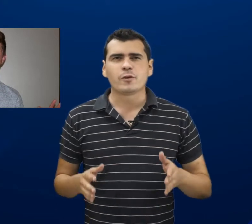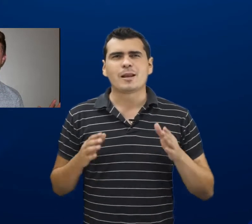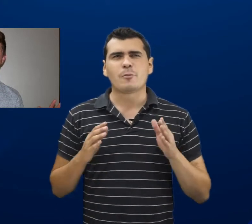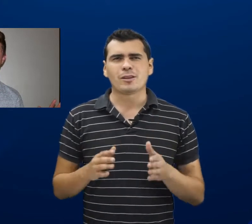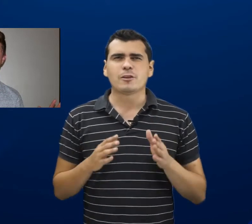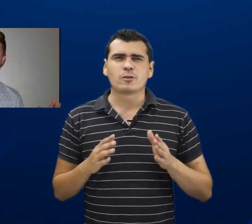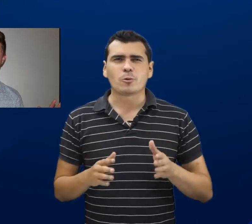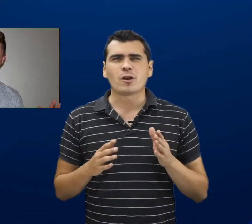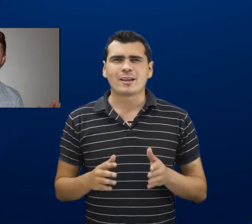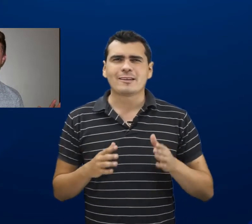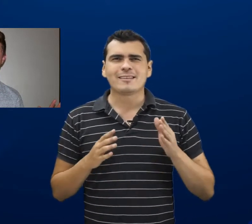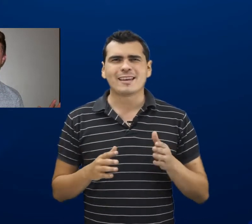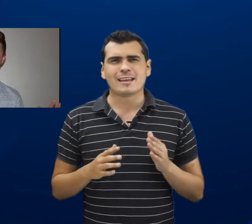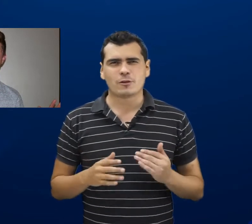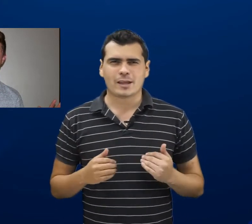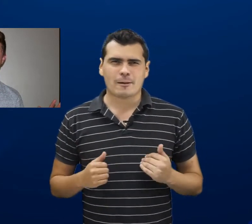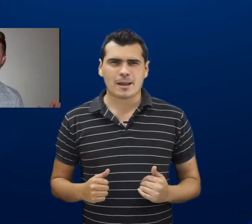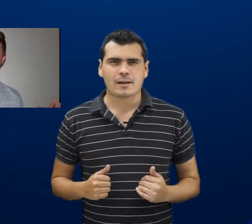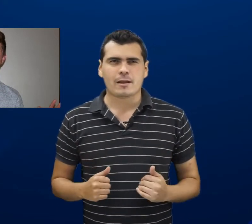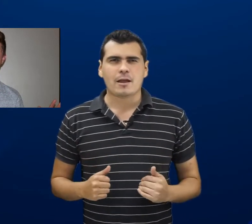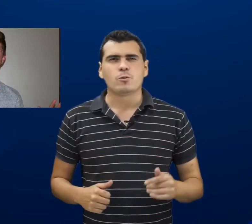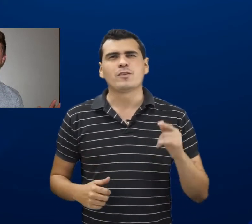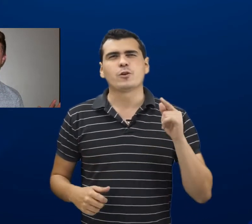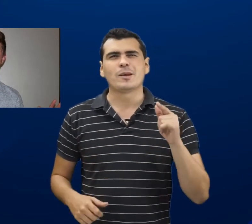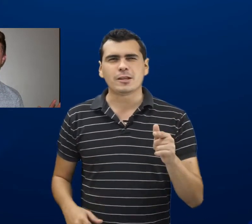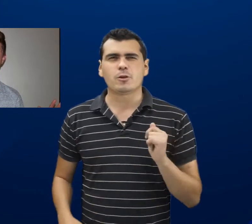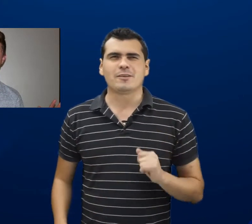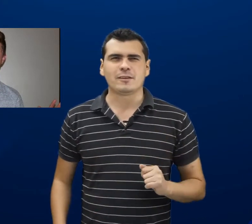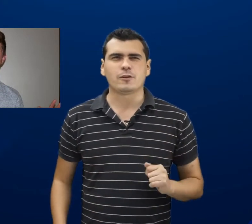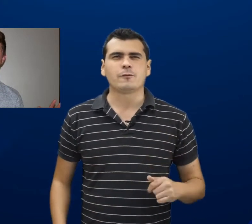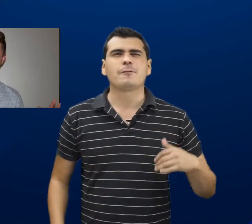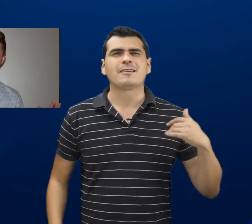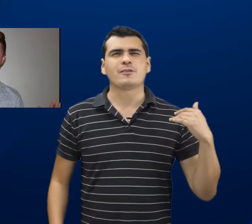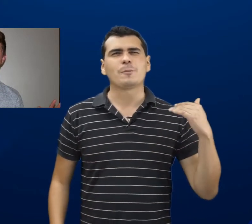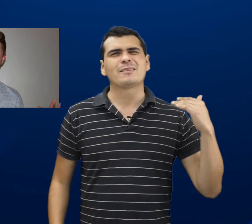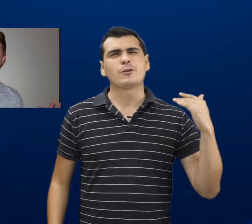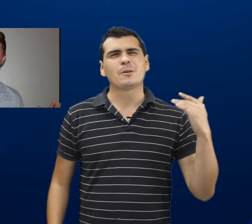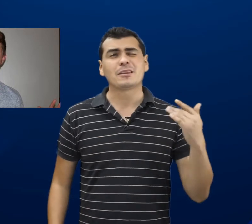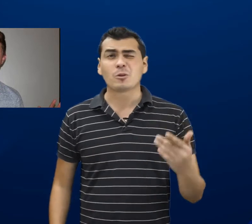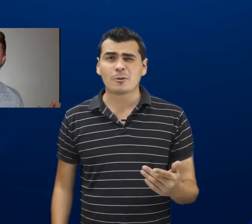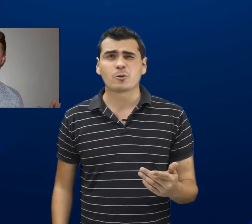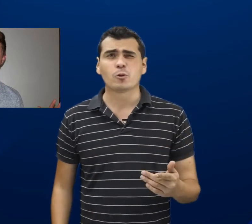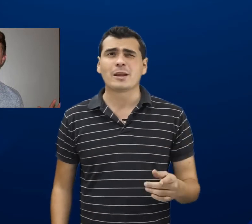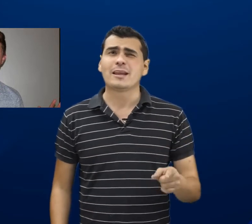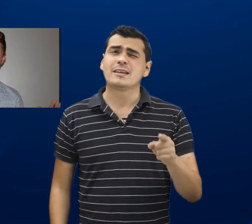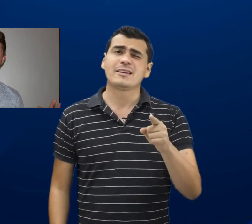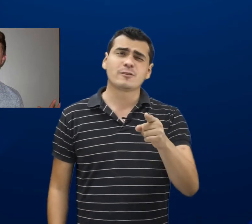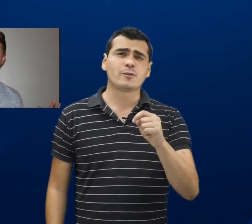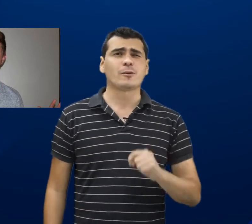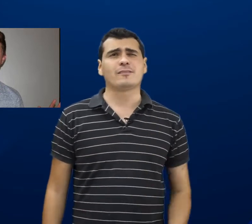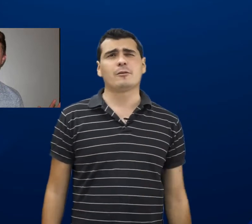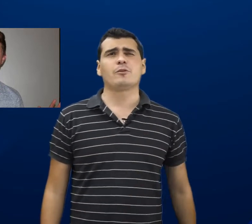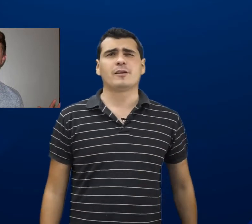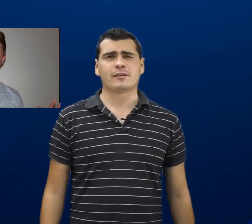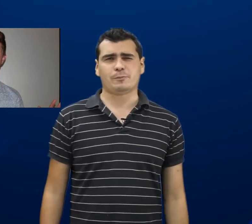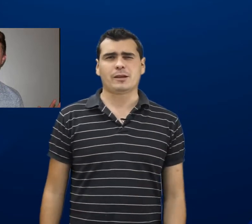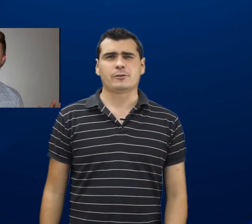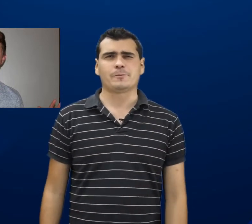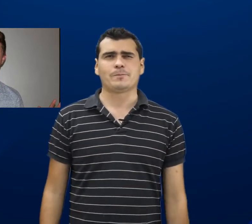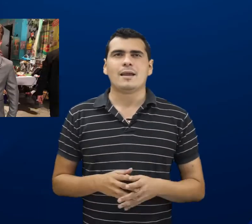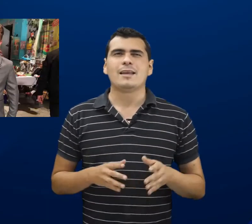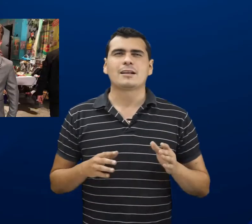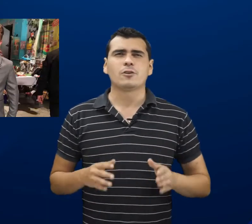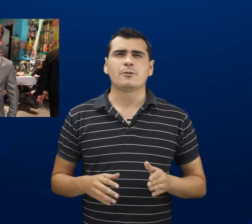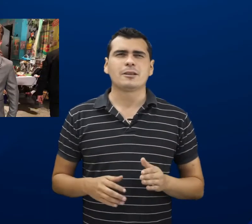El caso sobre la muerte de Octavio Caña sigue dando de qué hablar. Nuestro Benito de Vecinos falleció el pasado 29 de octubre y esto es lo que sabemos al